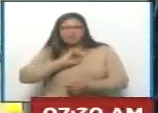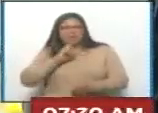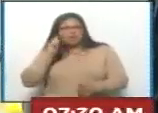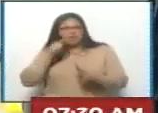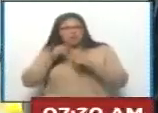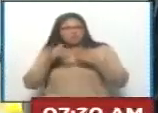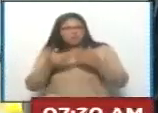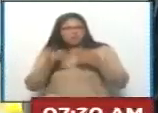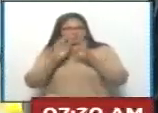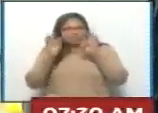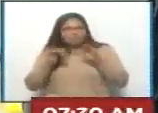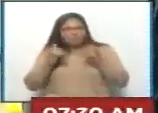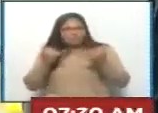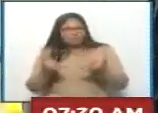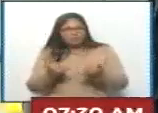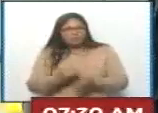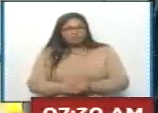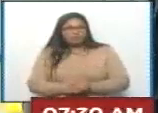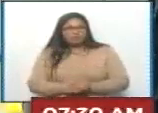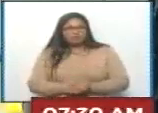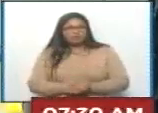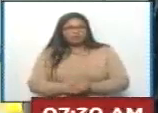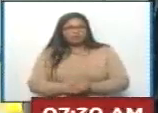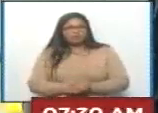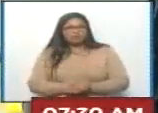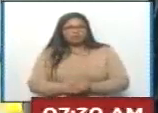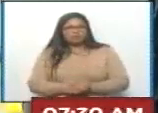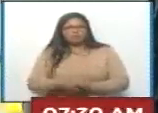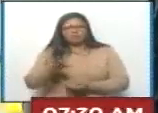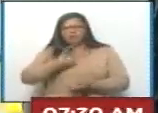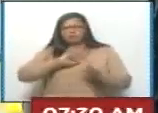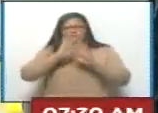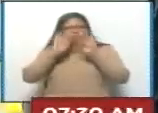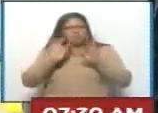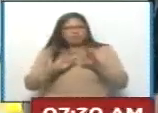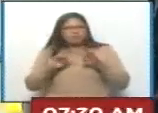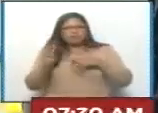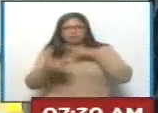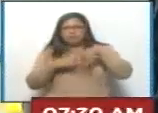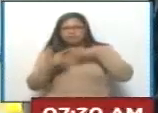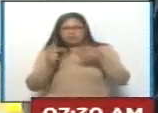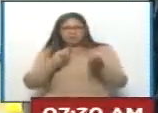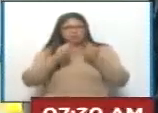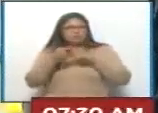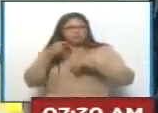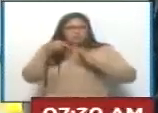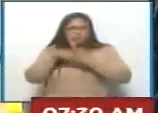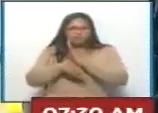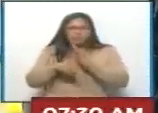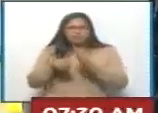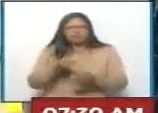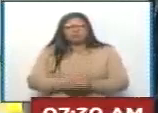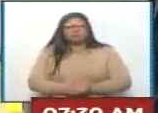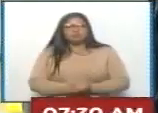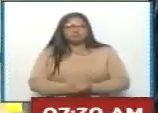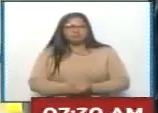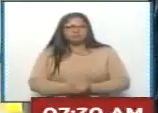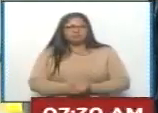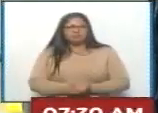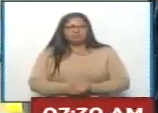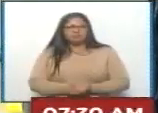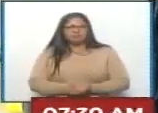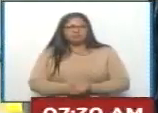una forma incipiente de revolución, de transformaciones profundas, que después fue cercenada